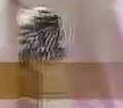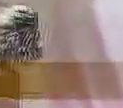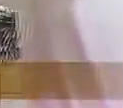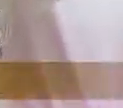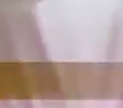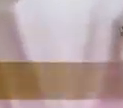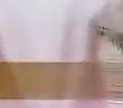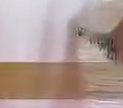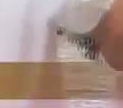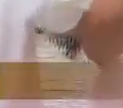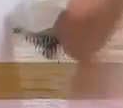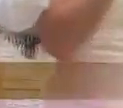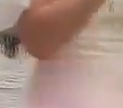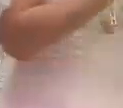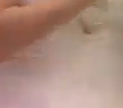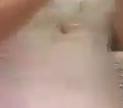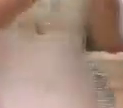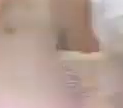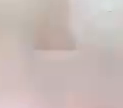agradecido.